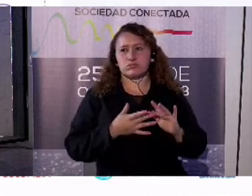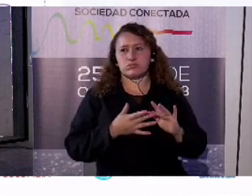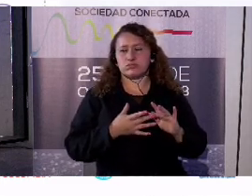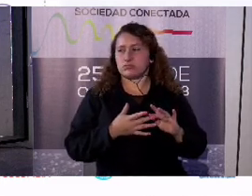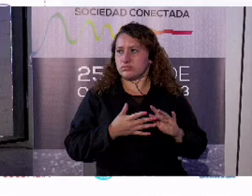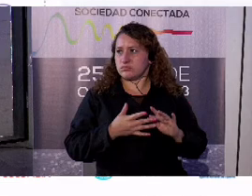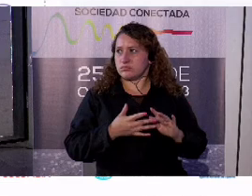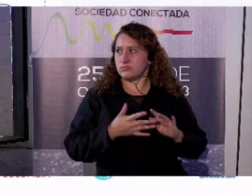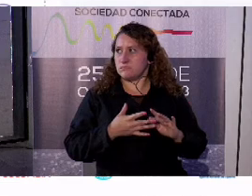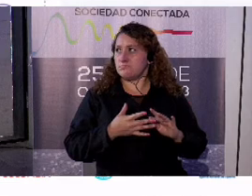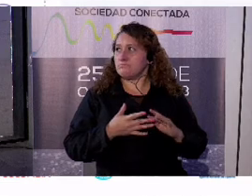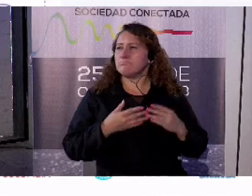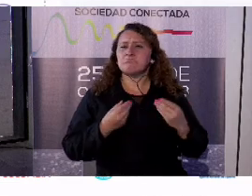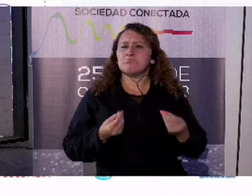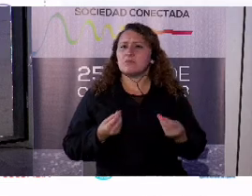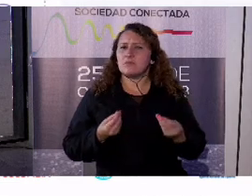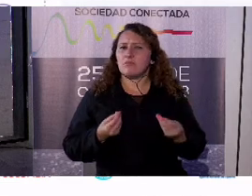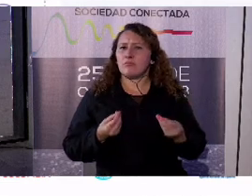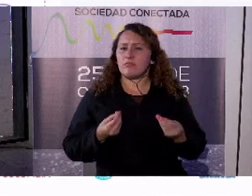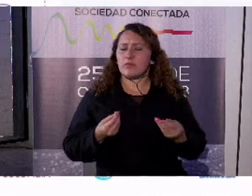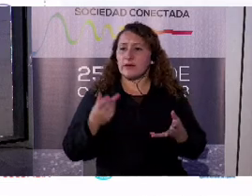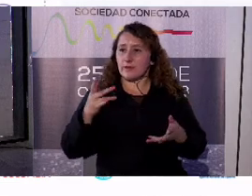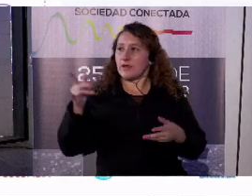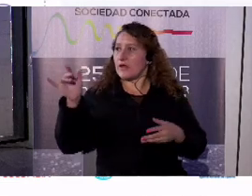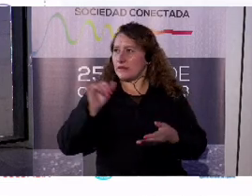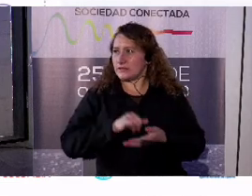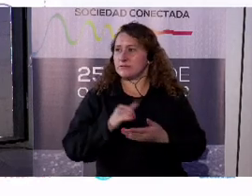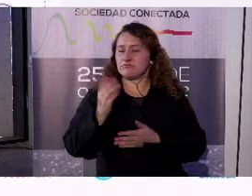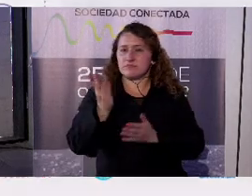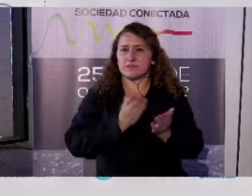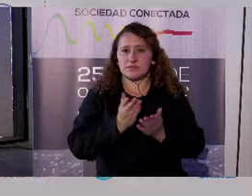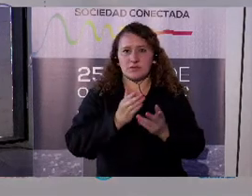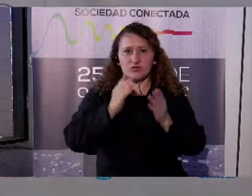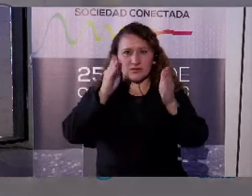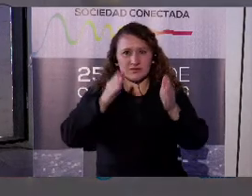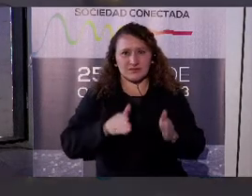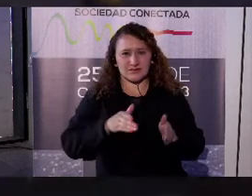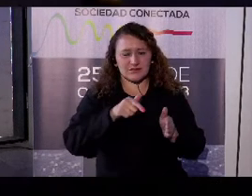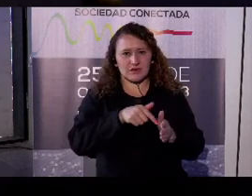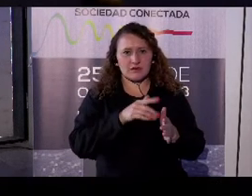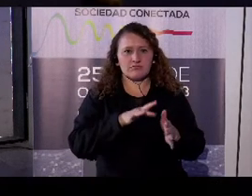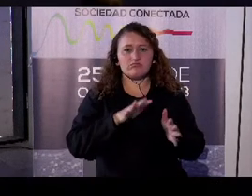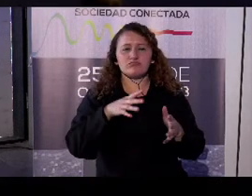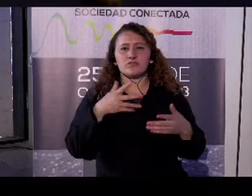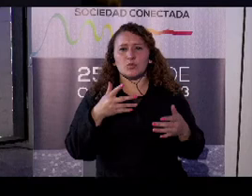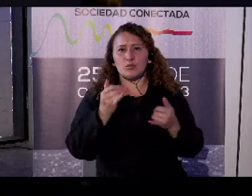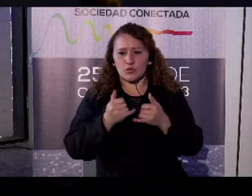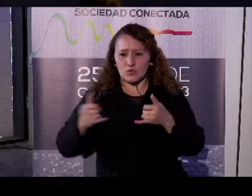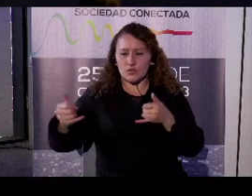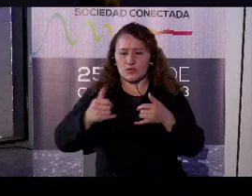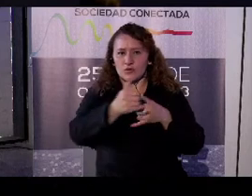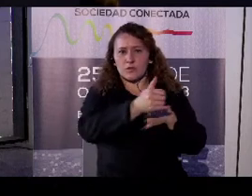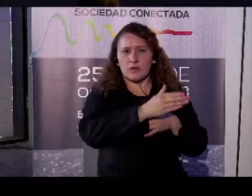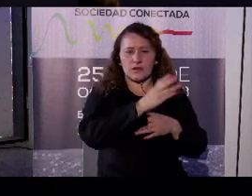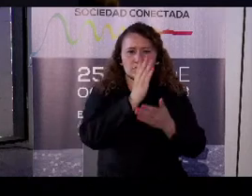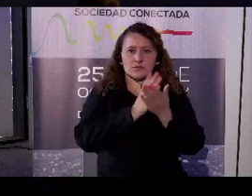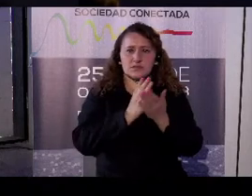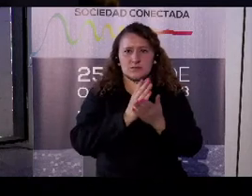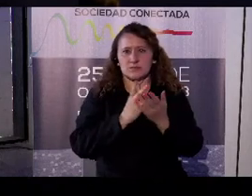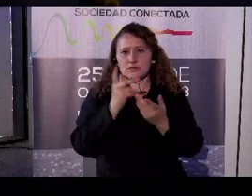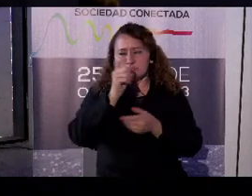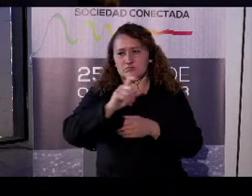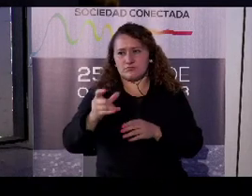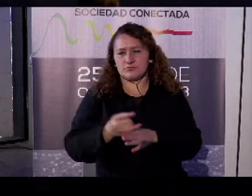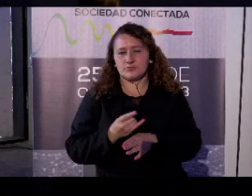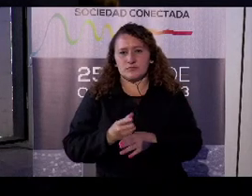nube para rebotar estos mensajes directamente a los servidores de los canales que van a llegar a prestar servicio final al